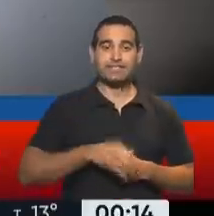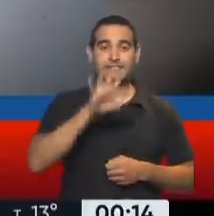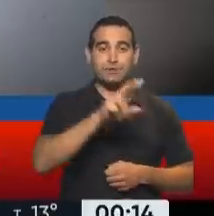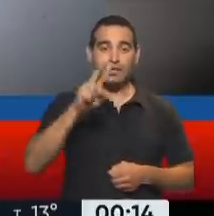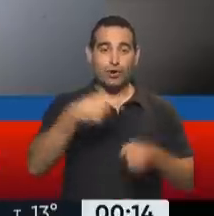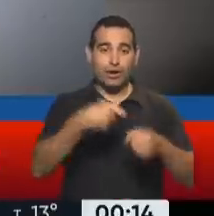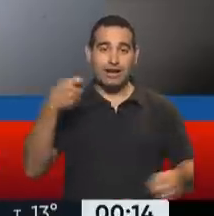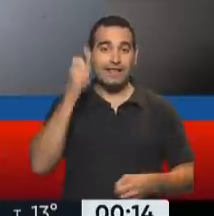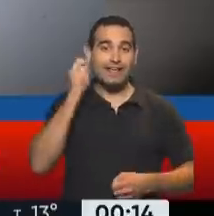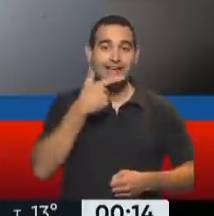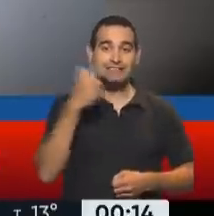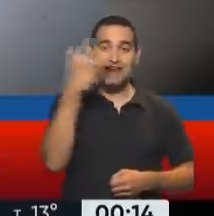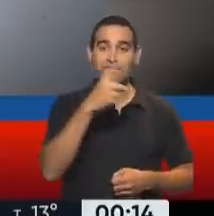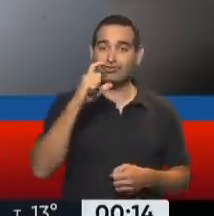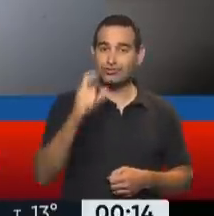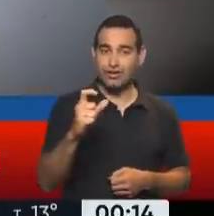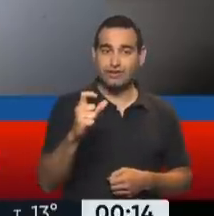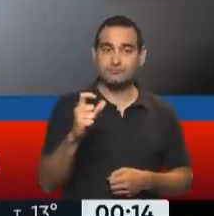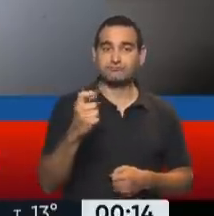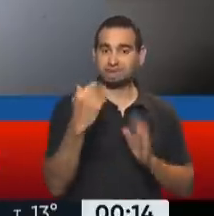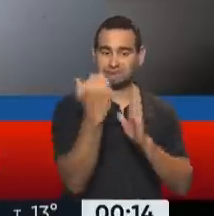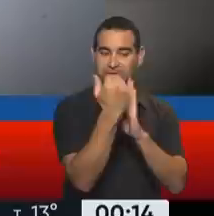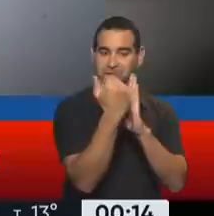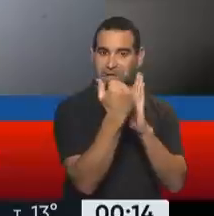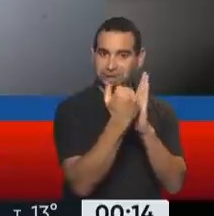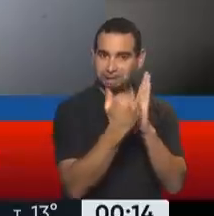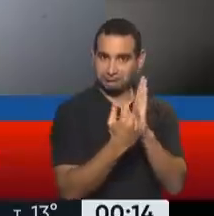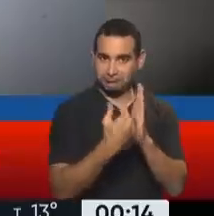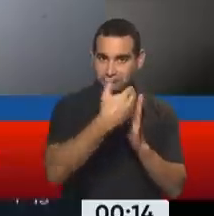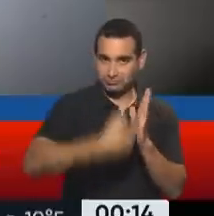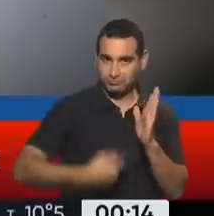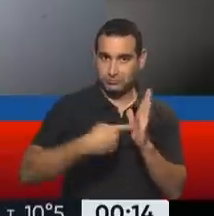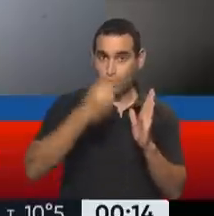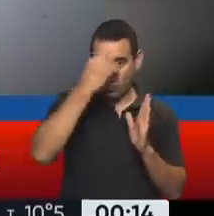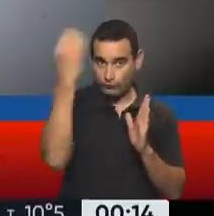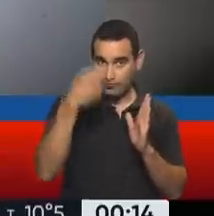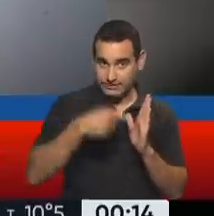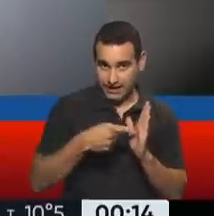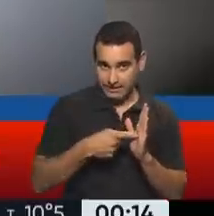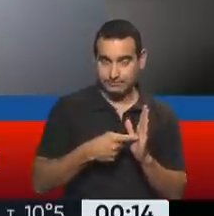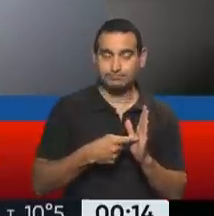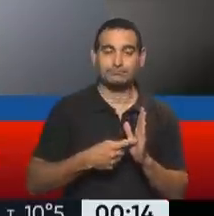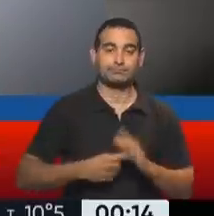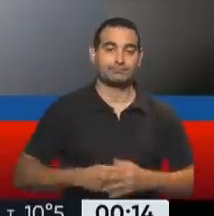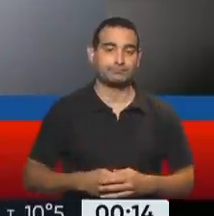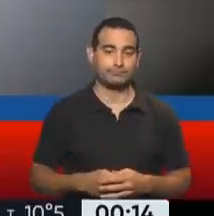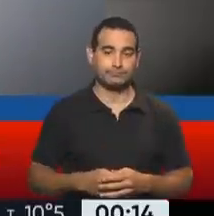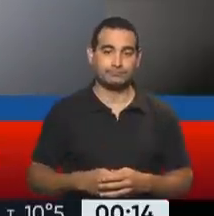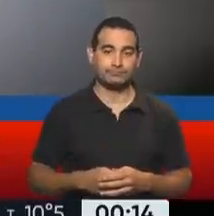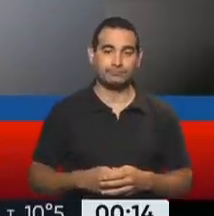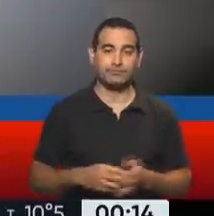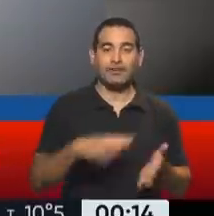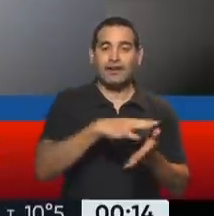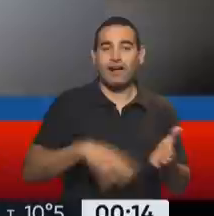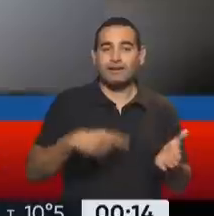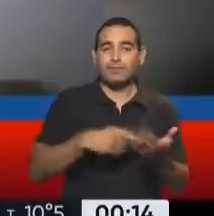52 granadas de gas HC, según detalla la nota oficial en lo que fuera la carta de